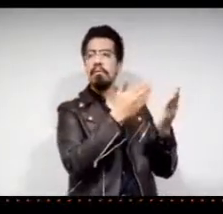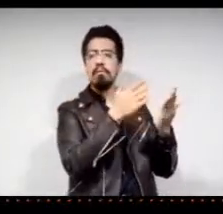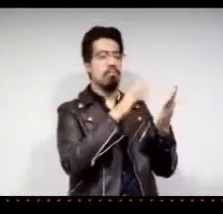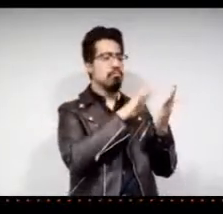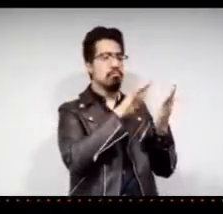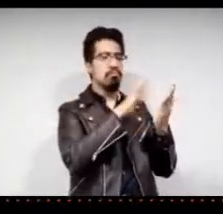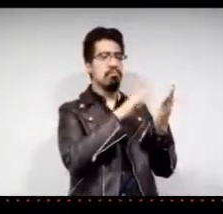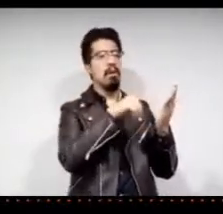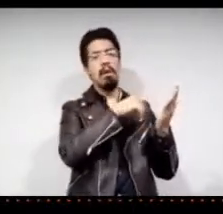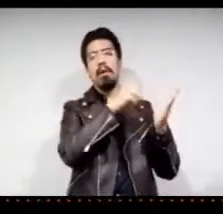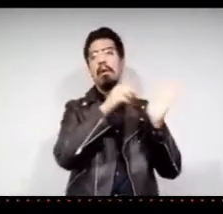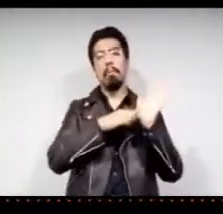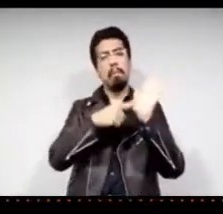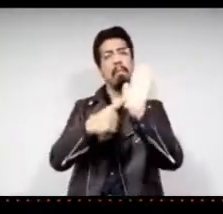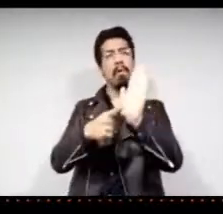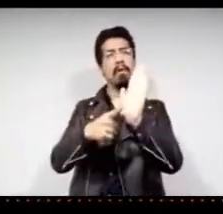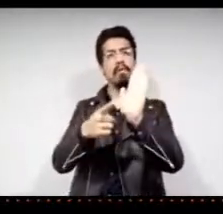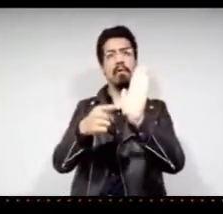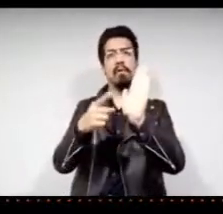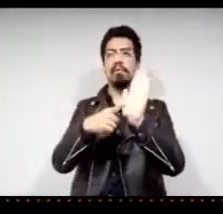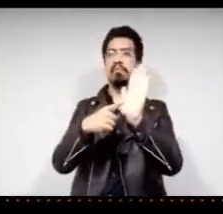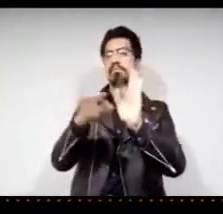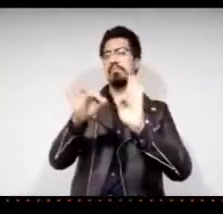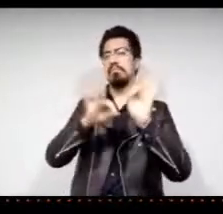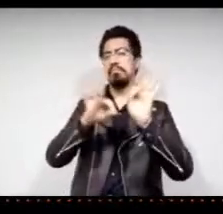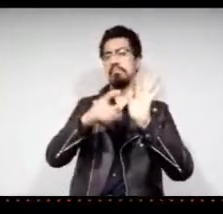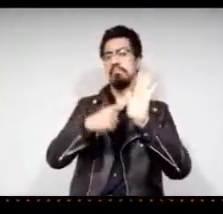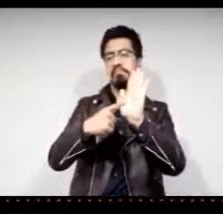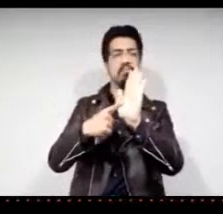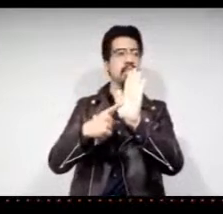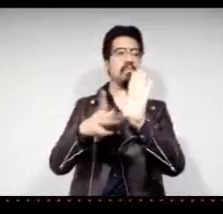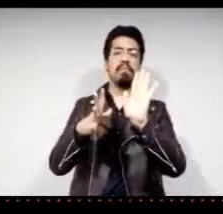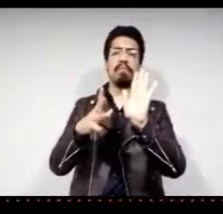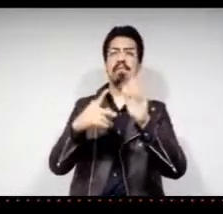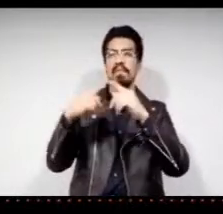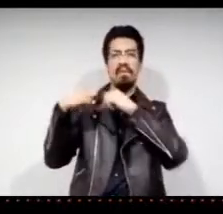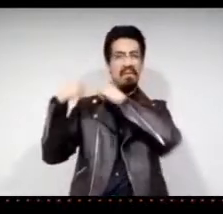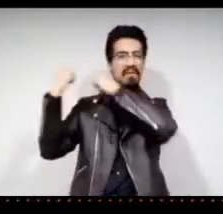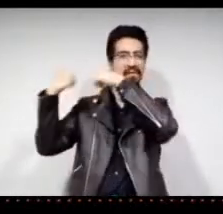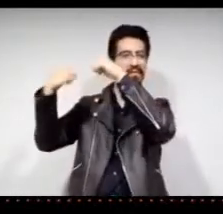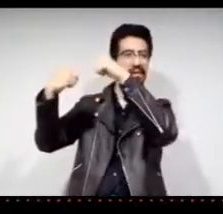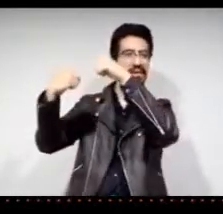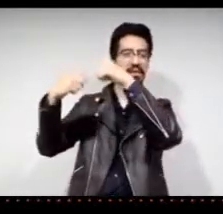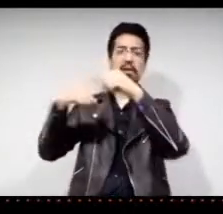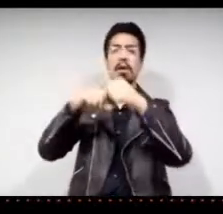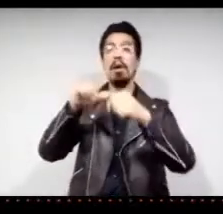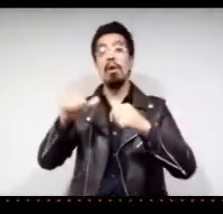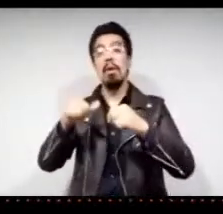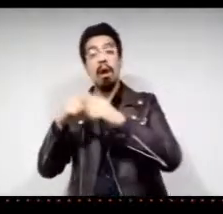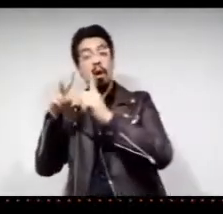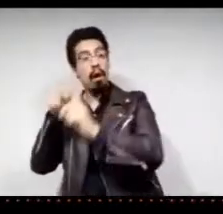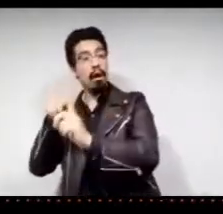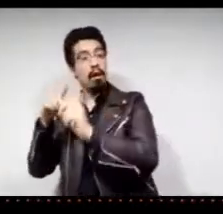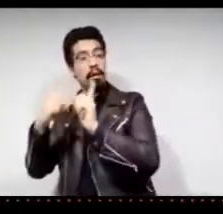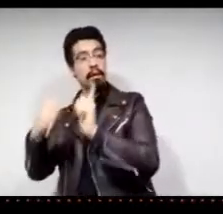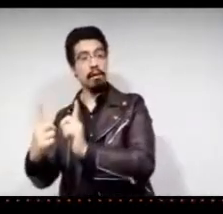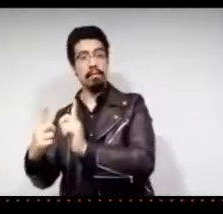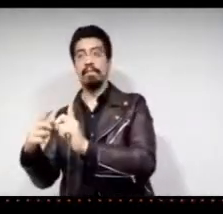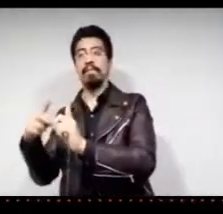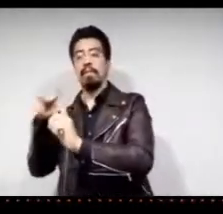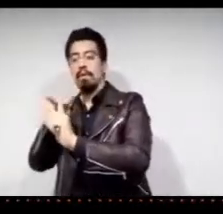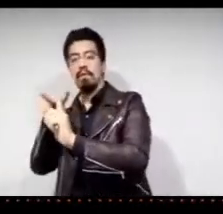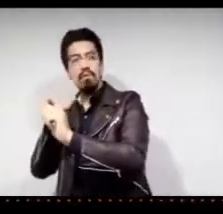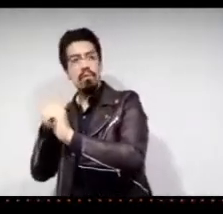exponer? Si estamos hablando de una clase más expositiva, tradicional. Y después, ¿cómo los voy a evaluar? Ahorita creo que tenemos